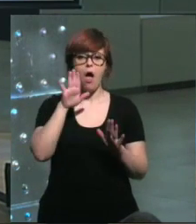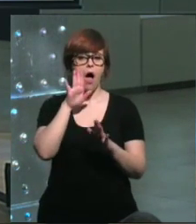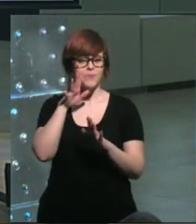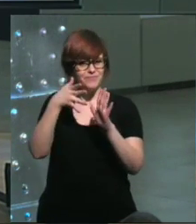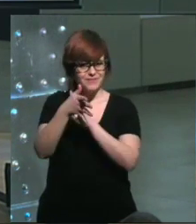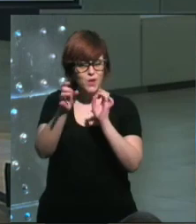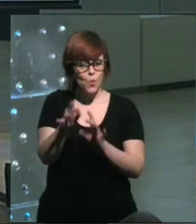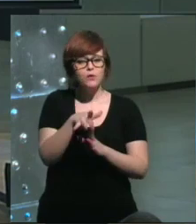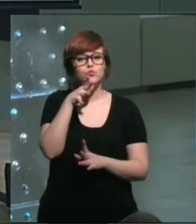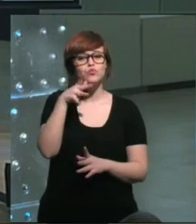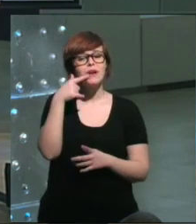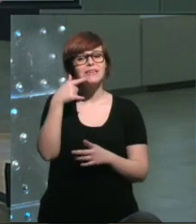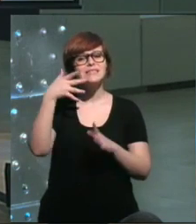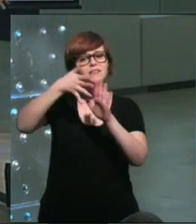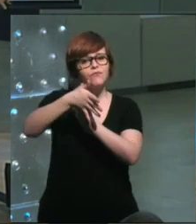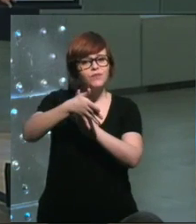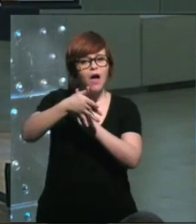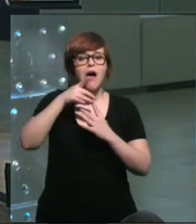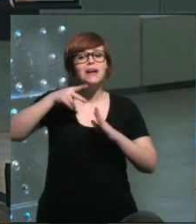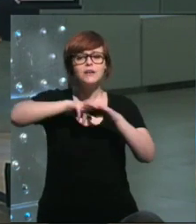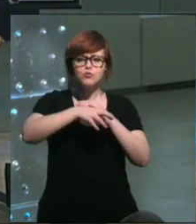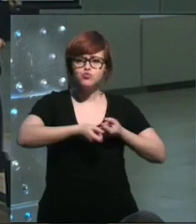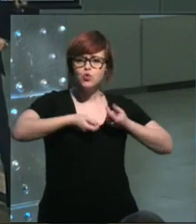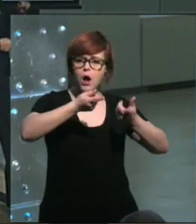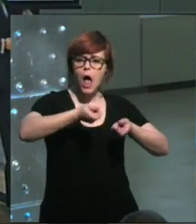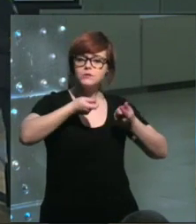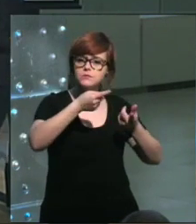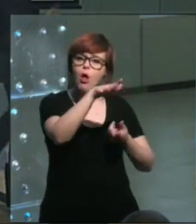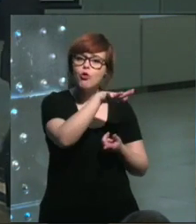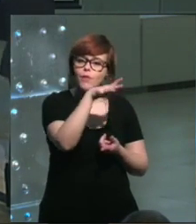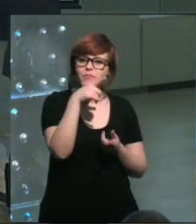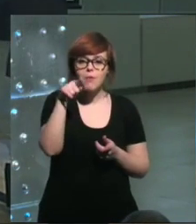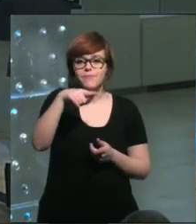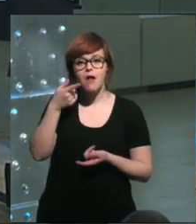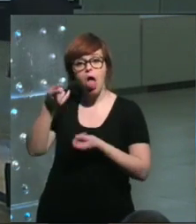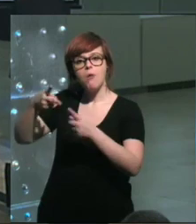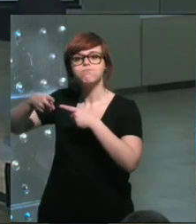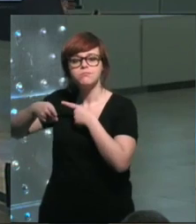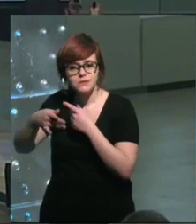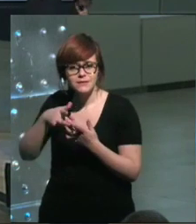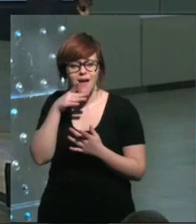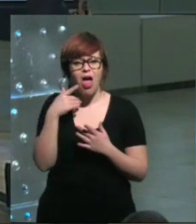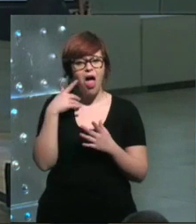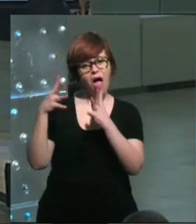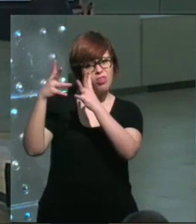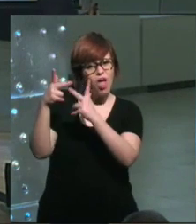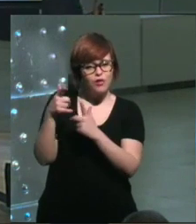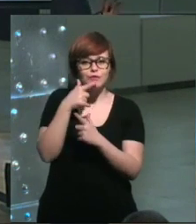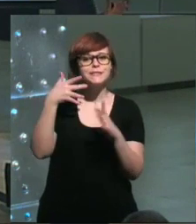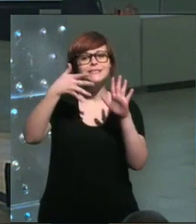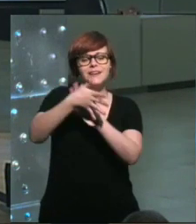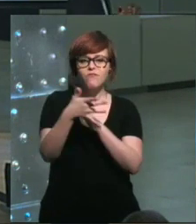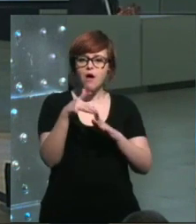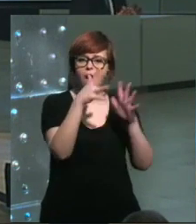permite saber dónde gastar los recursos, sino también dónde no gastarlo. Esto del data mining es básicamente cruzar datos que